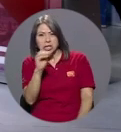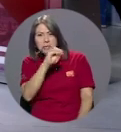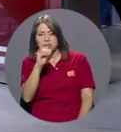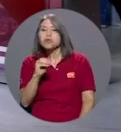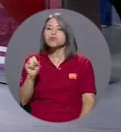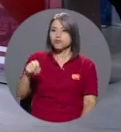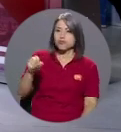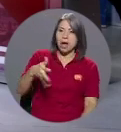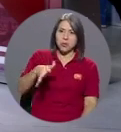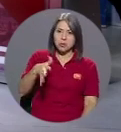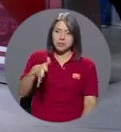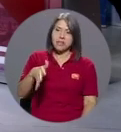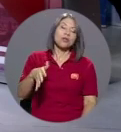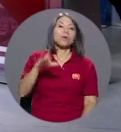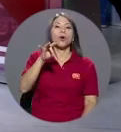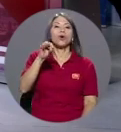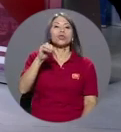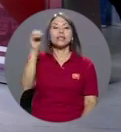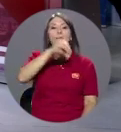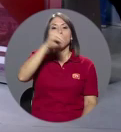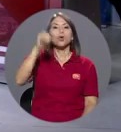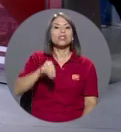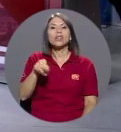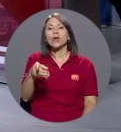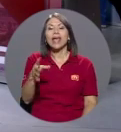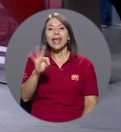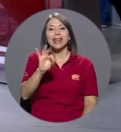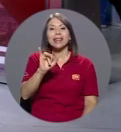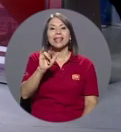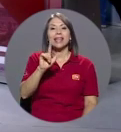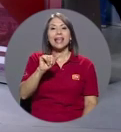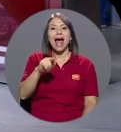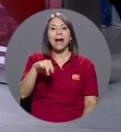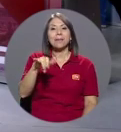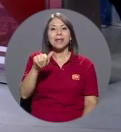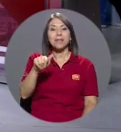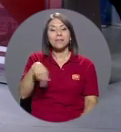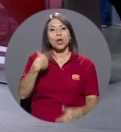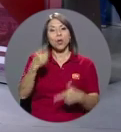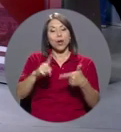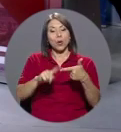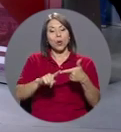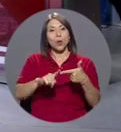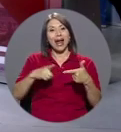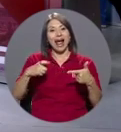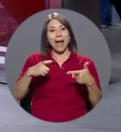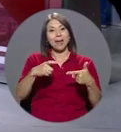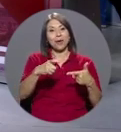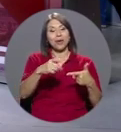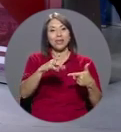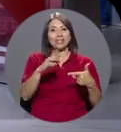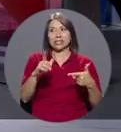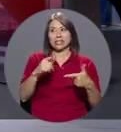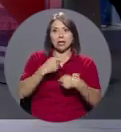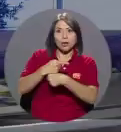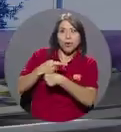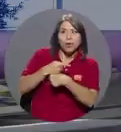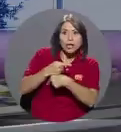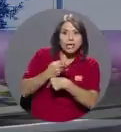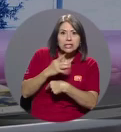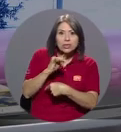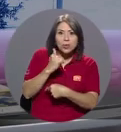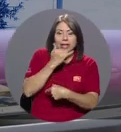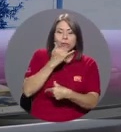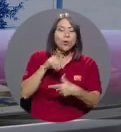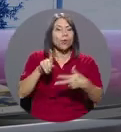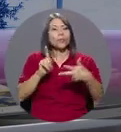80%. Aproximadamente el 80% de la producción acuícola nacional es de tilapia. Es de tilapia. Luego tenemos camarones, ¿verdad? Me corrigen